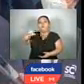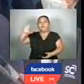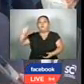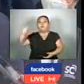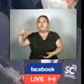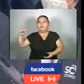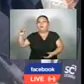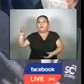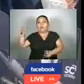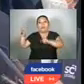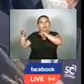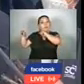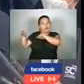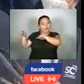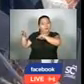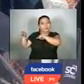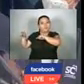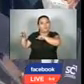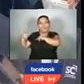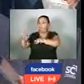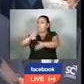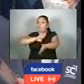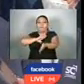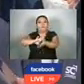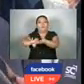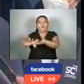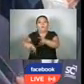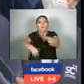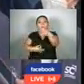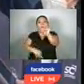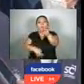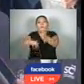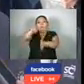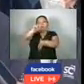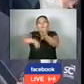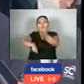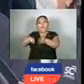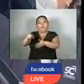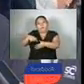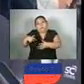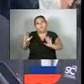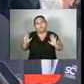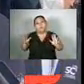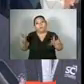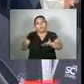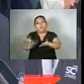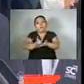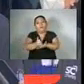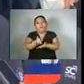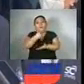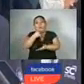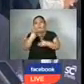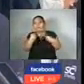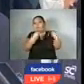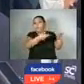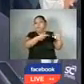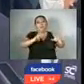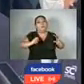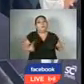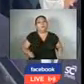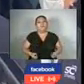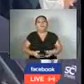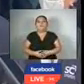quien, bajo un cobro coactivo de la multa, pues recupere ese dinero que obviamente va al Fondo General de la